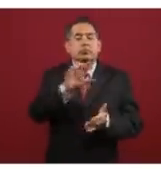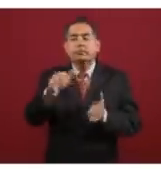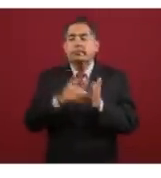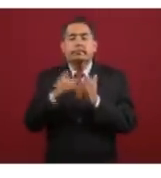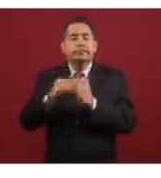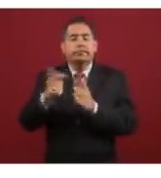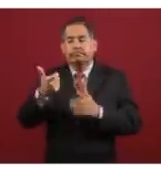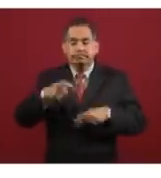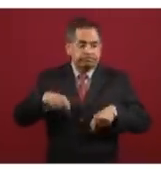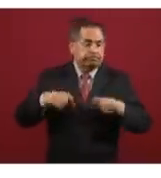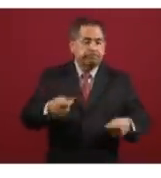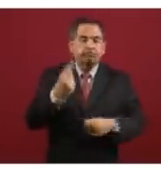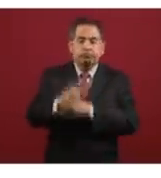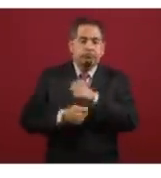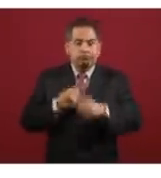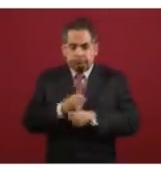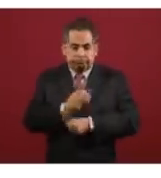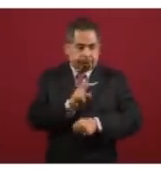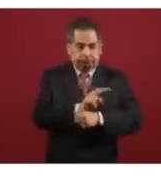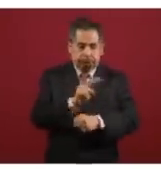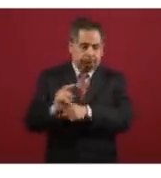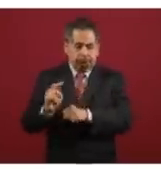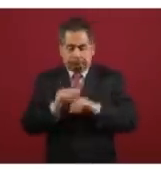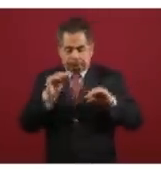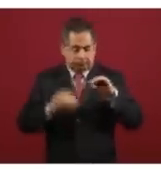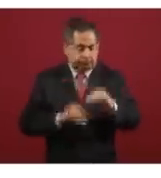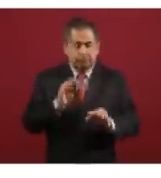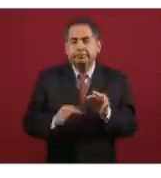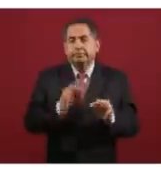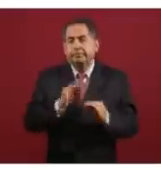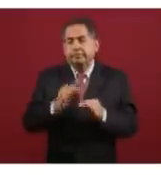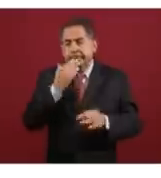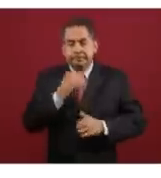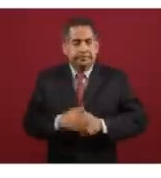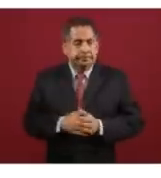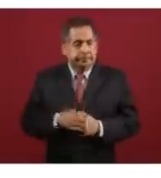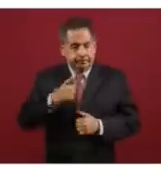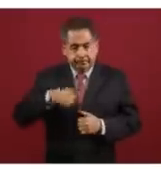el próximo año para su implementación.